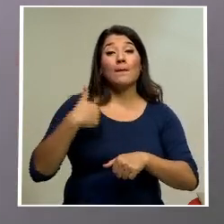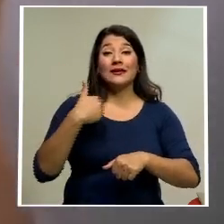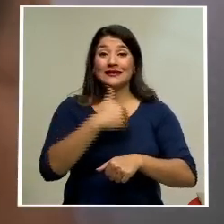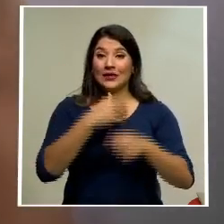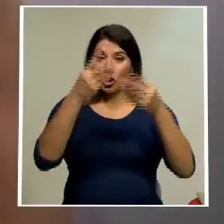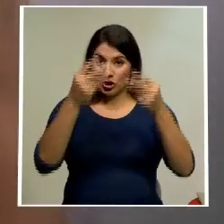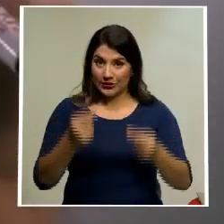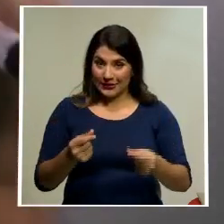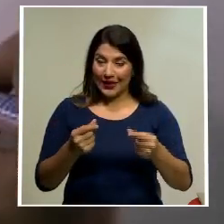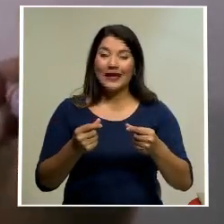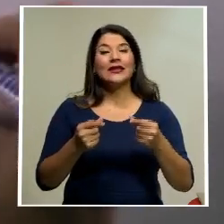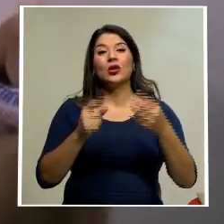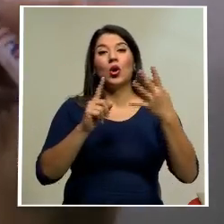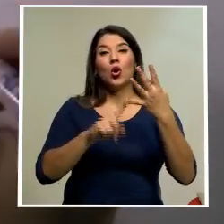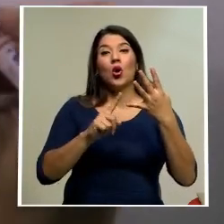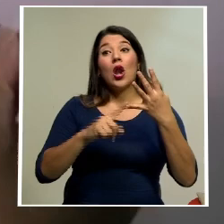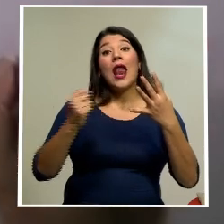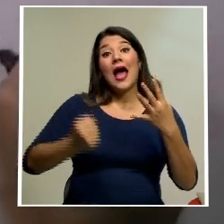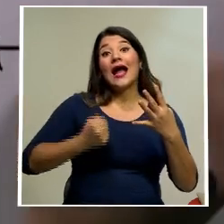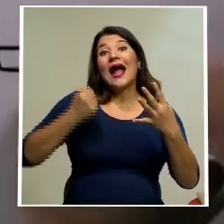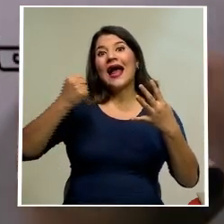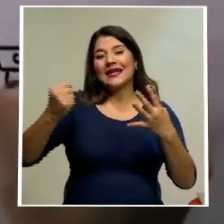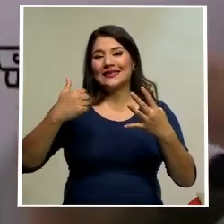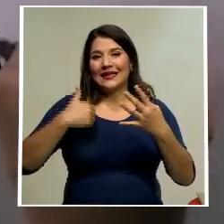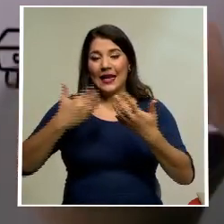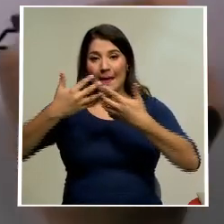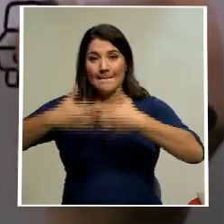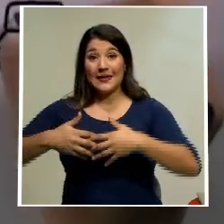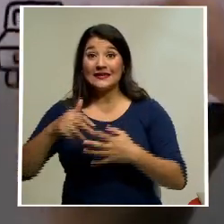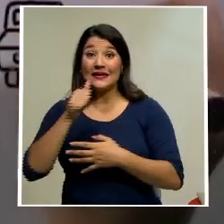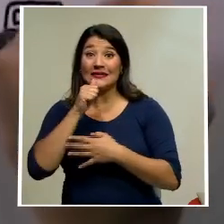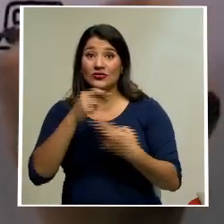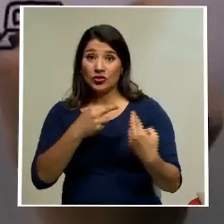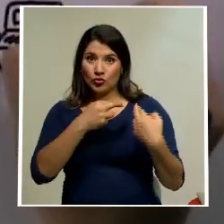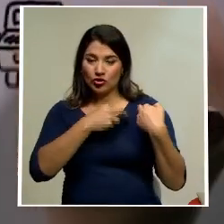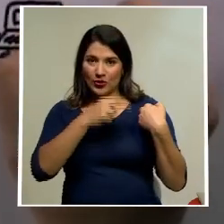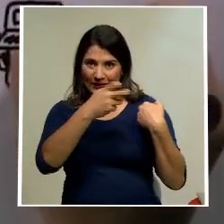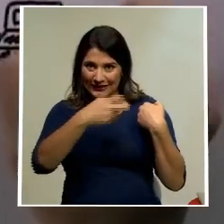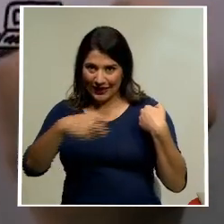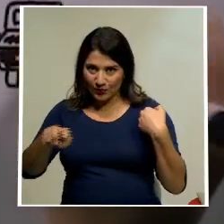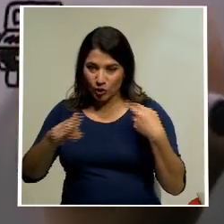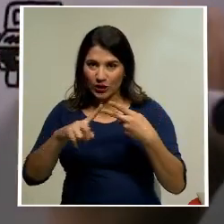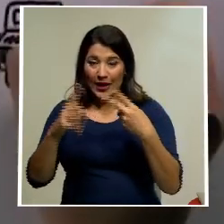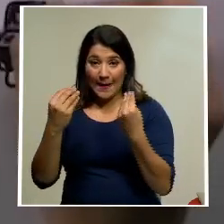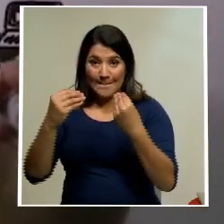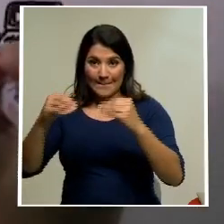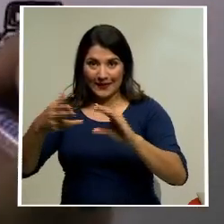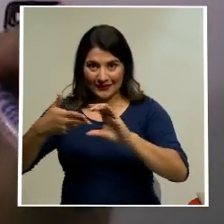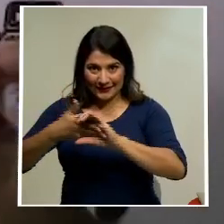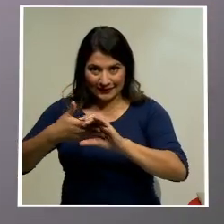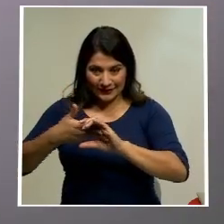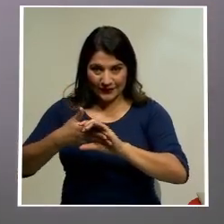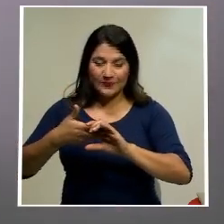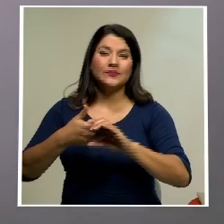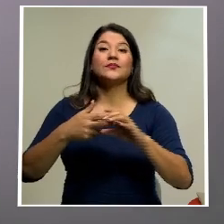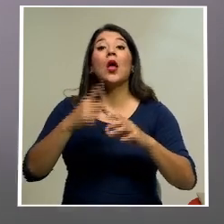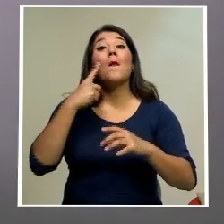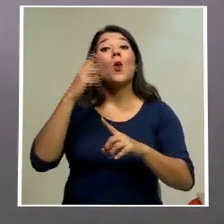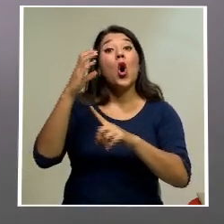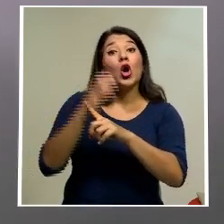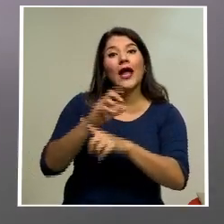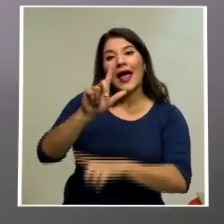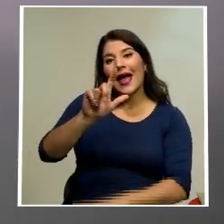Hacienda, los márgenes de ganancia de las empresas privadas encargadas del transporte y la comercialización final. Por cada litro